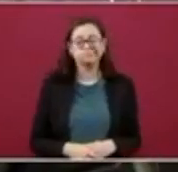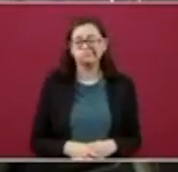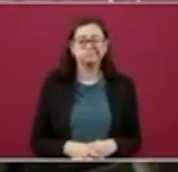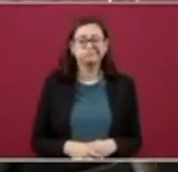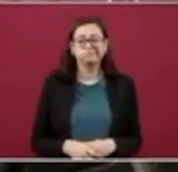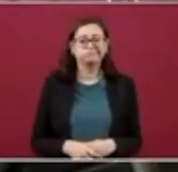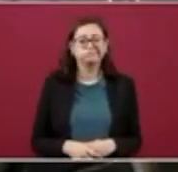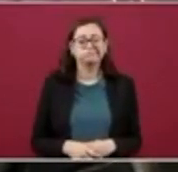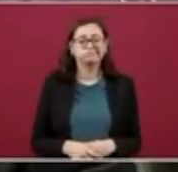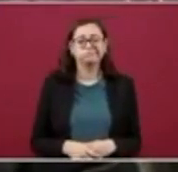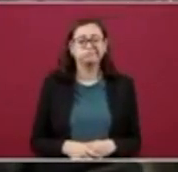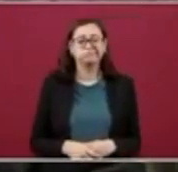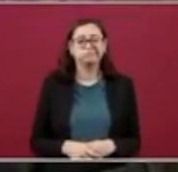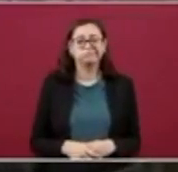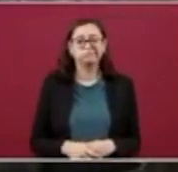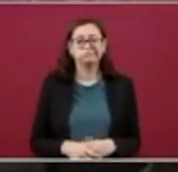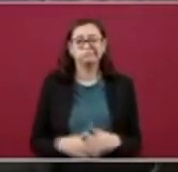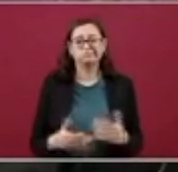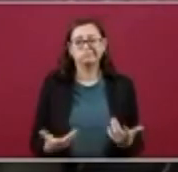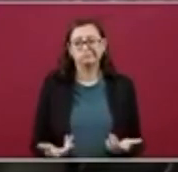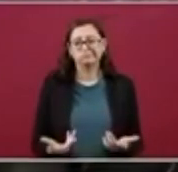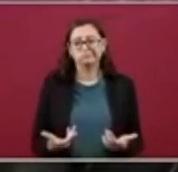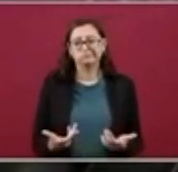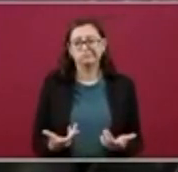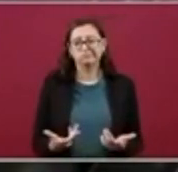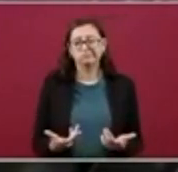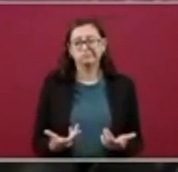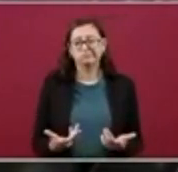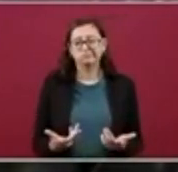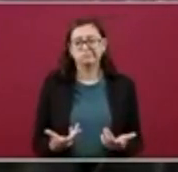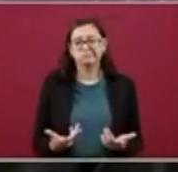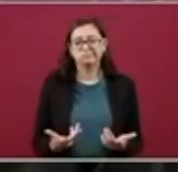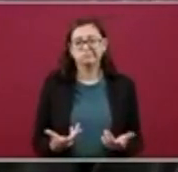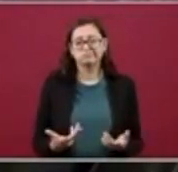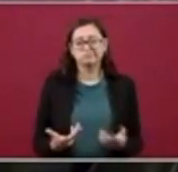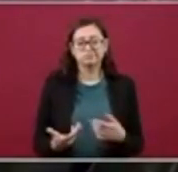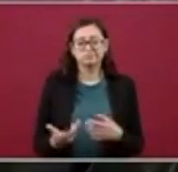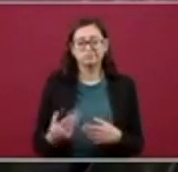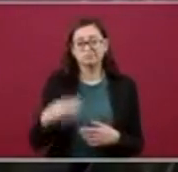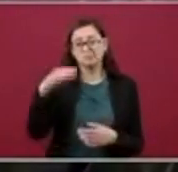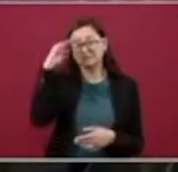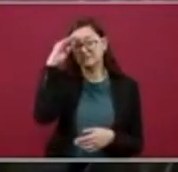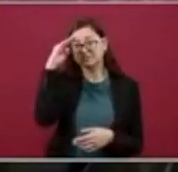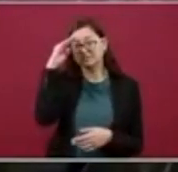porque no es como se pensaba